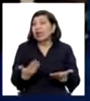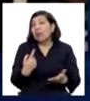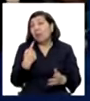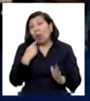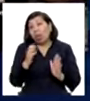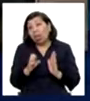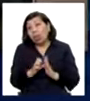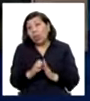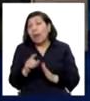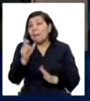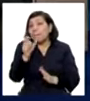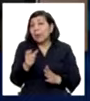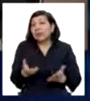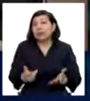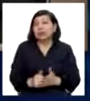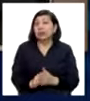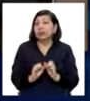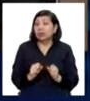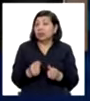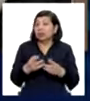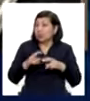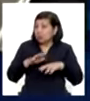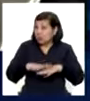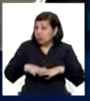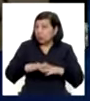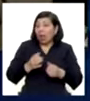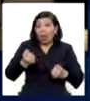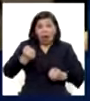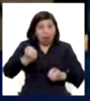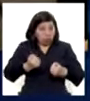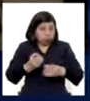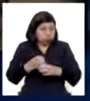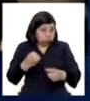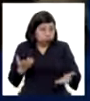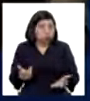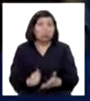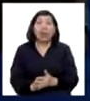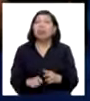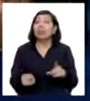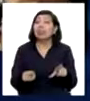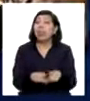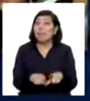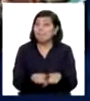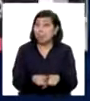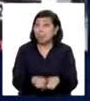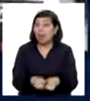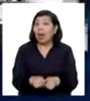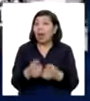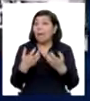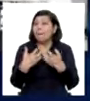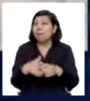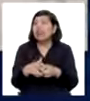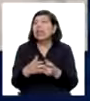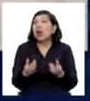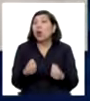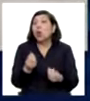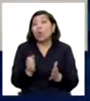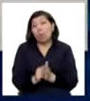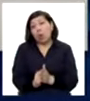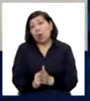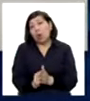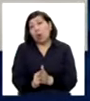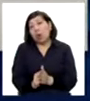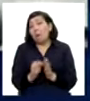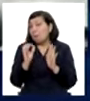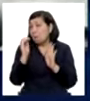Vale decir, a los usuarios, usuarias de las infraestructuras de transporte público y también a las empresas prestadoras, como es el